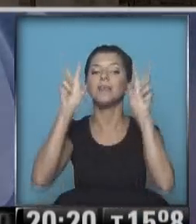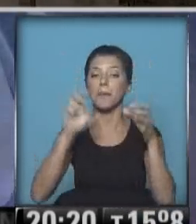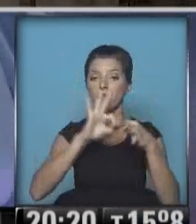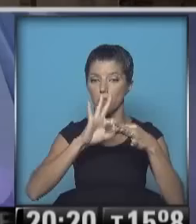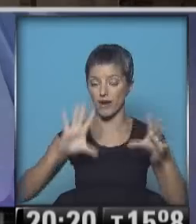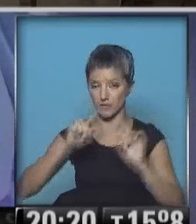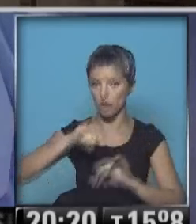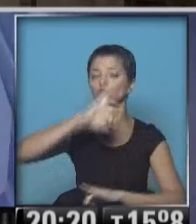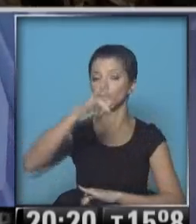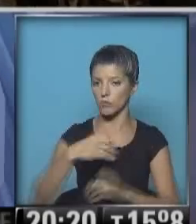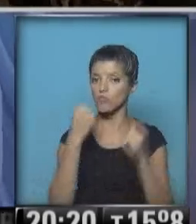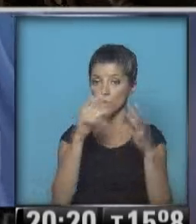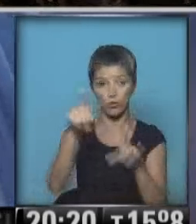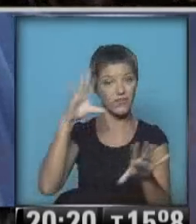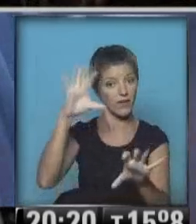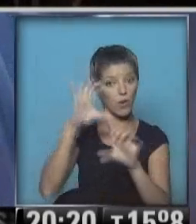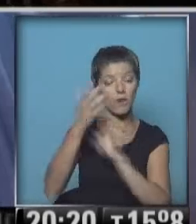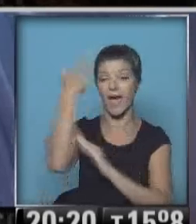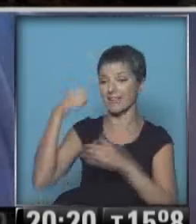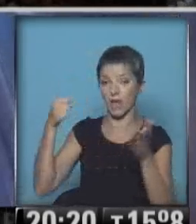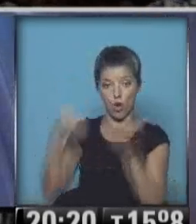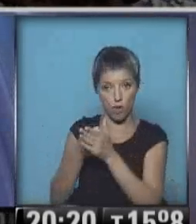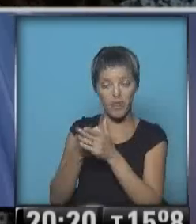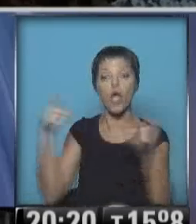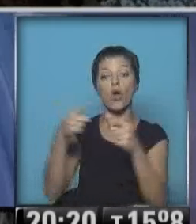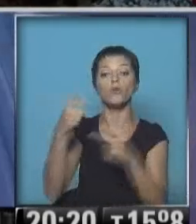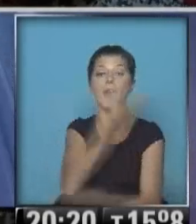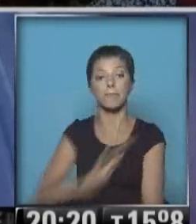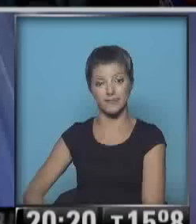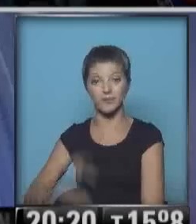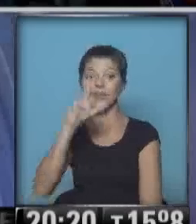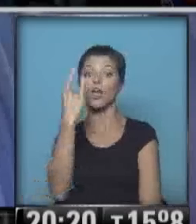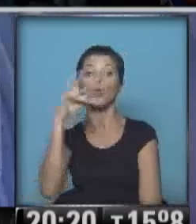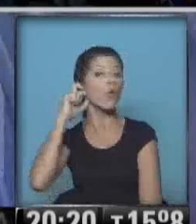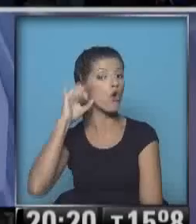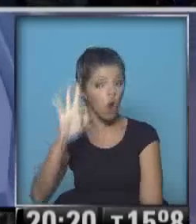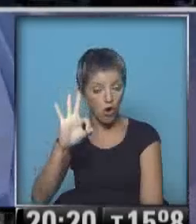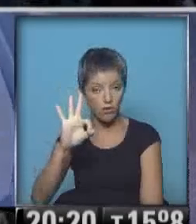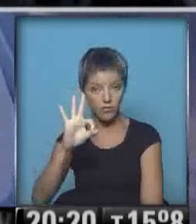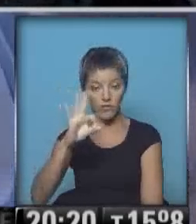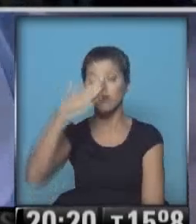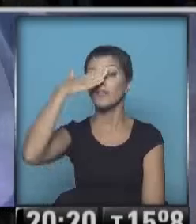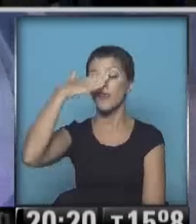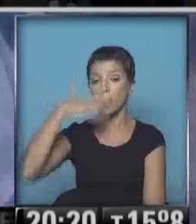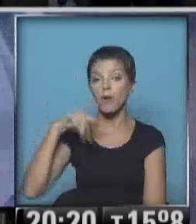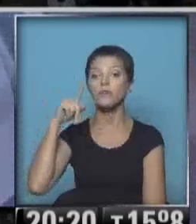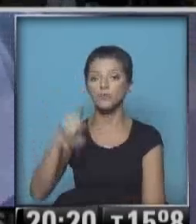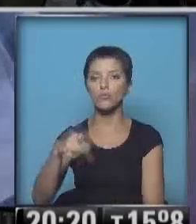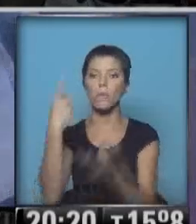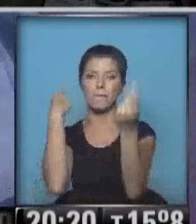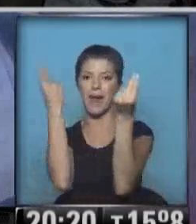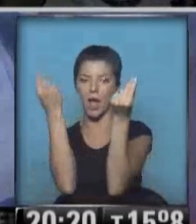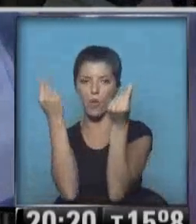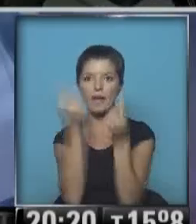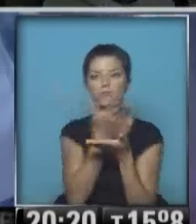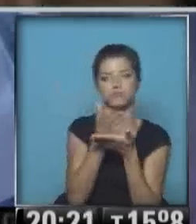funcionó hay que recordar el golpe estado parlamentario en contra presidente Fernando Lugo que llevó a la suspensión de Paraguay de